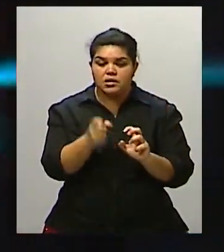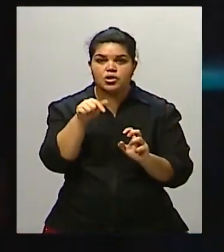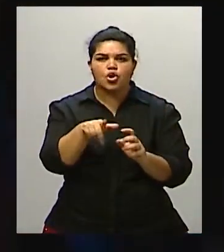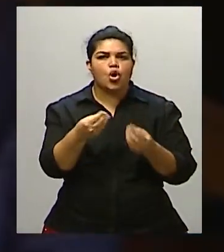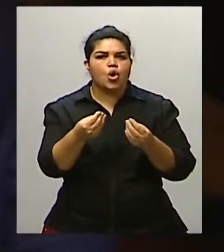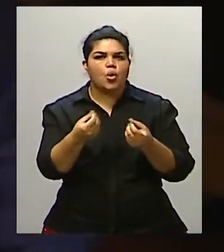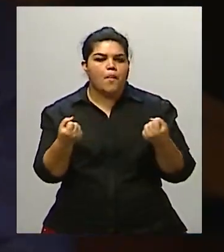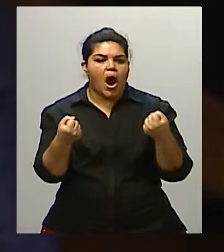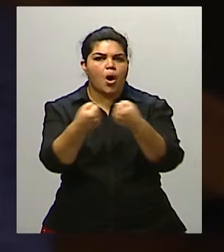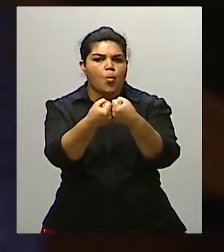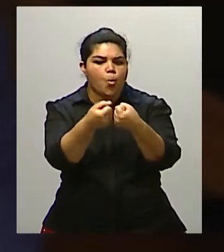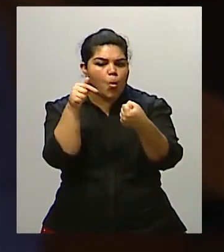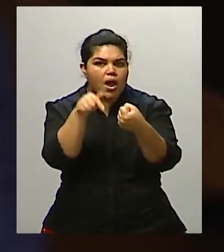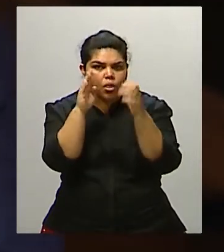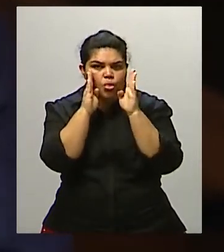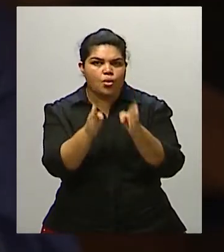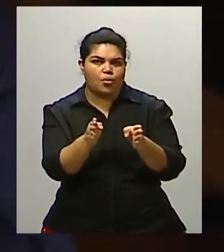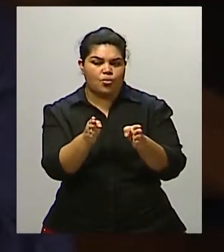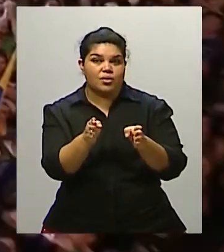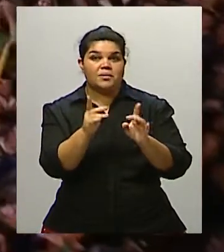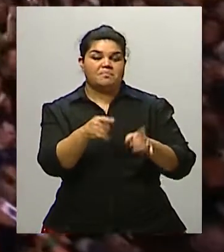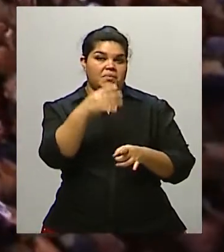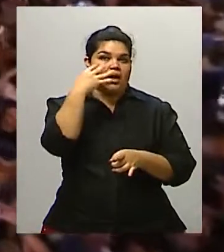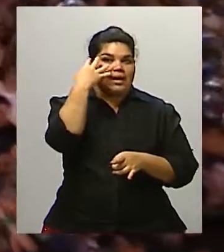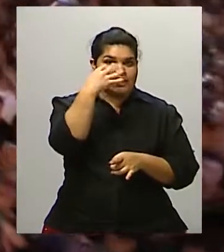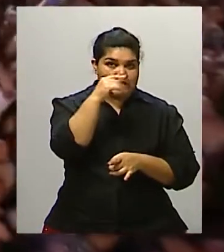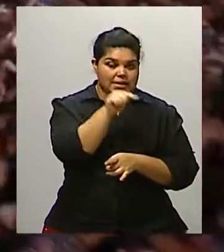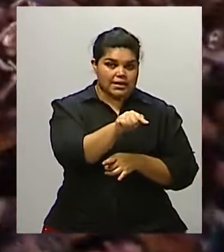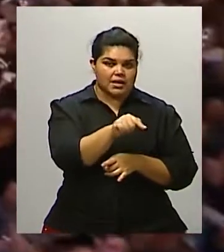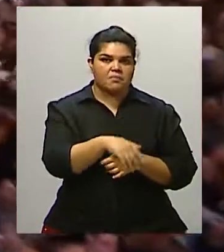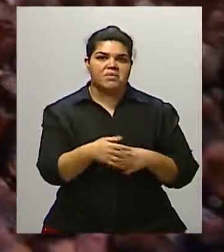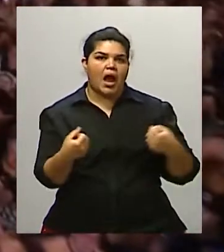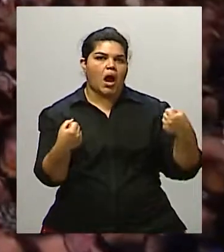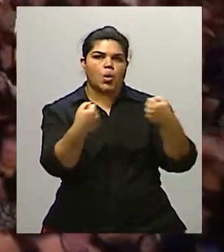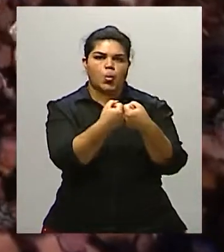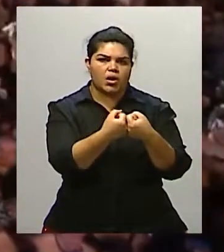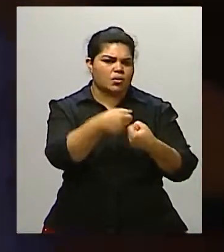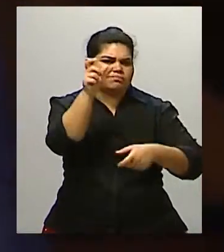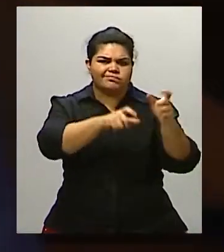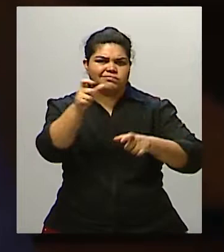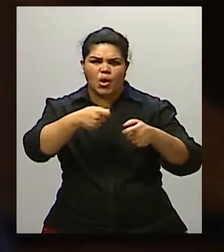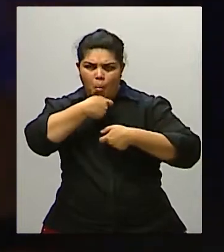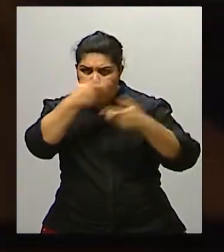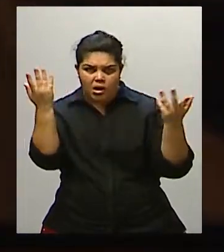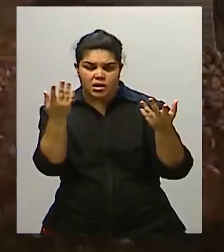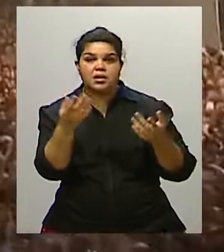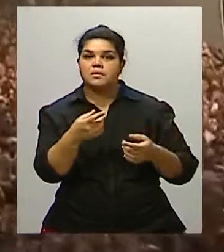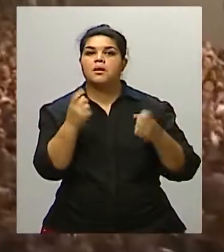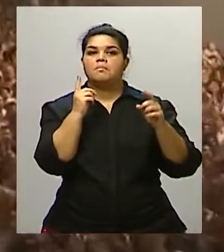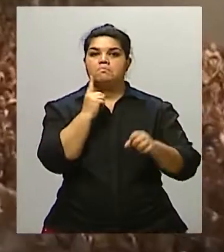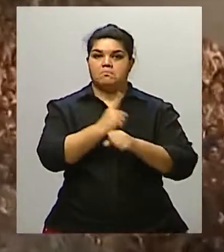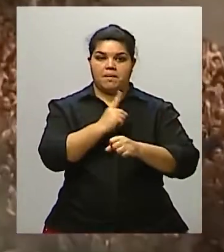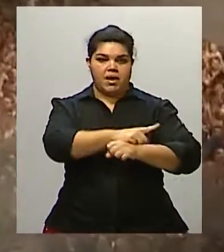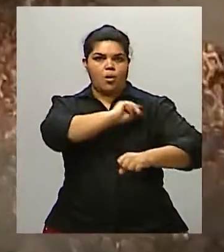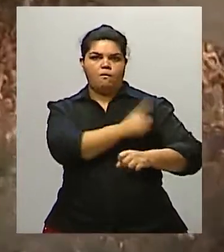Cristina parte de la posición que para lograr el consenso con cualquier actor, primero hay que mostrar una posición de fuerza y luego